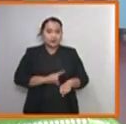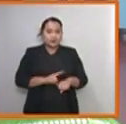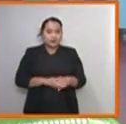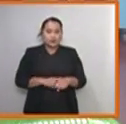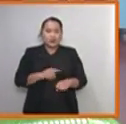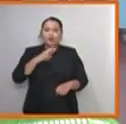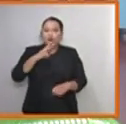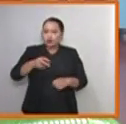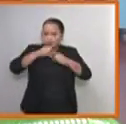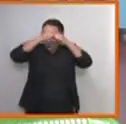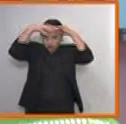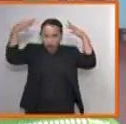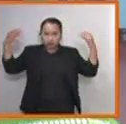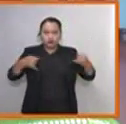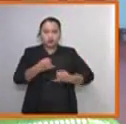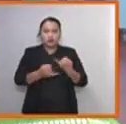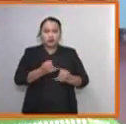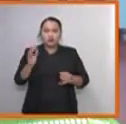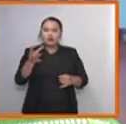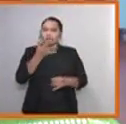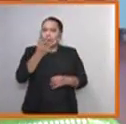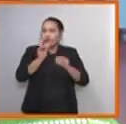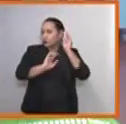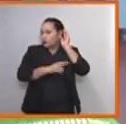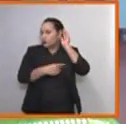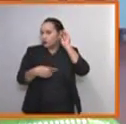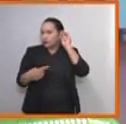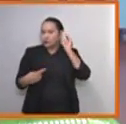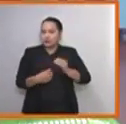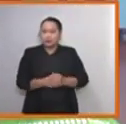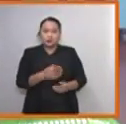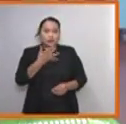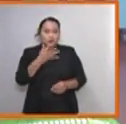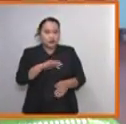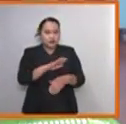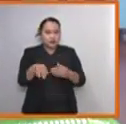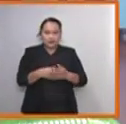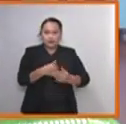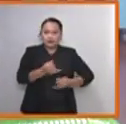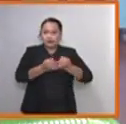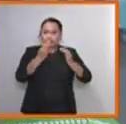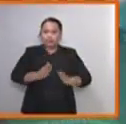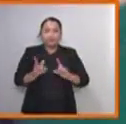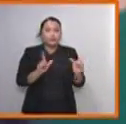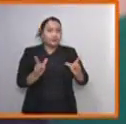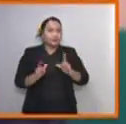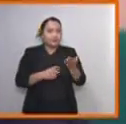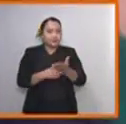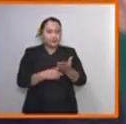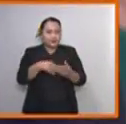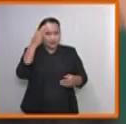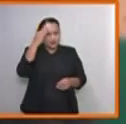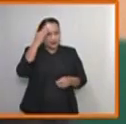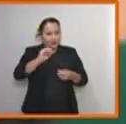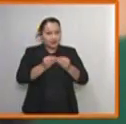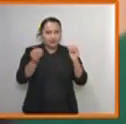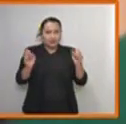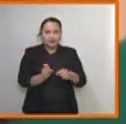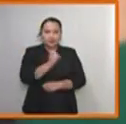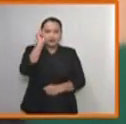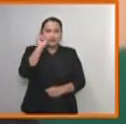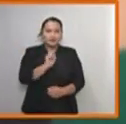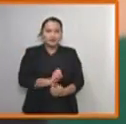todo lo que sueñas con tu juego favorito de la diaria. Mucha suerte, queridos jugadores, con su boleto en mano. Acompáñame a recibir el primer dígito del número afortunado. Y este